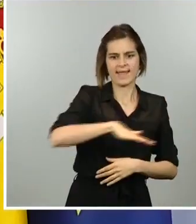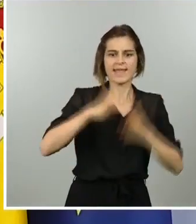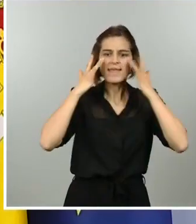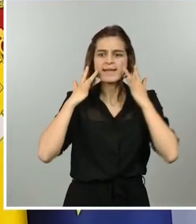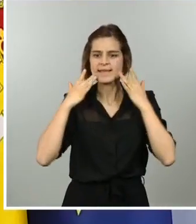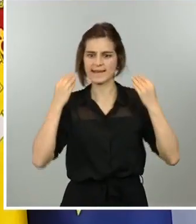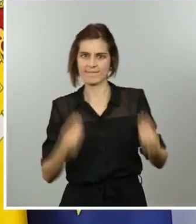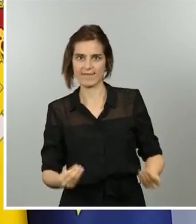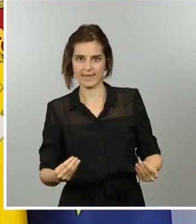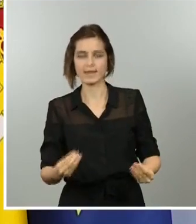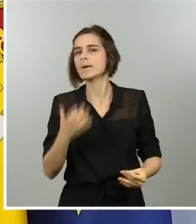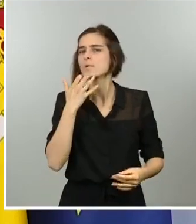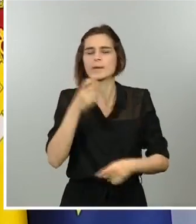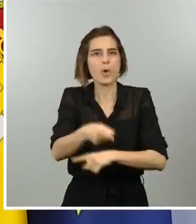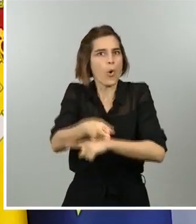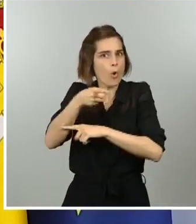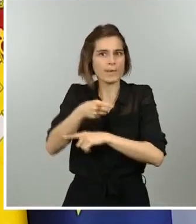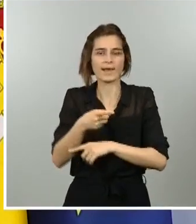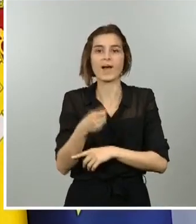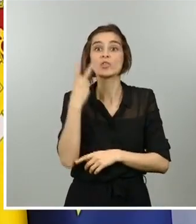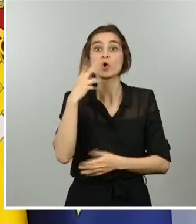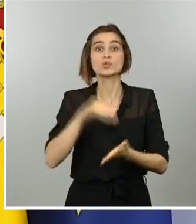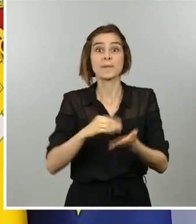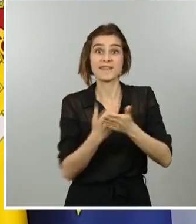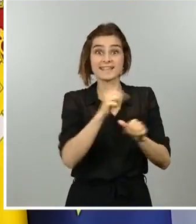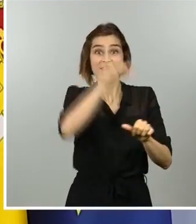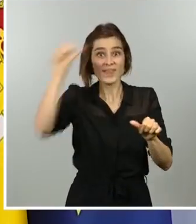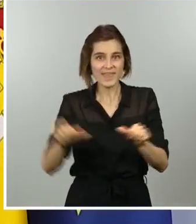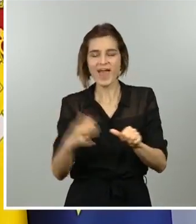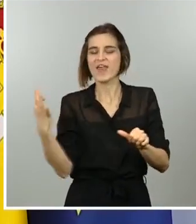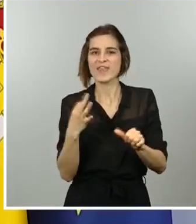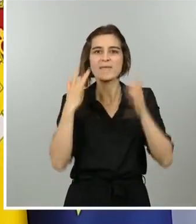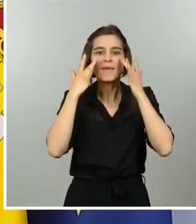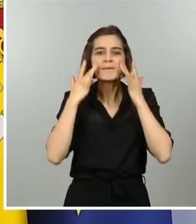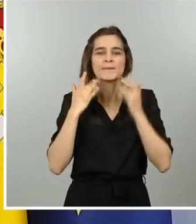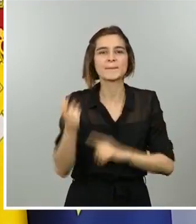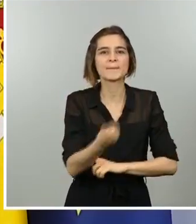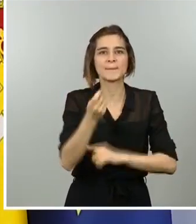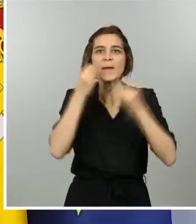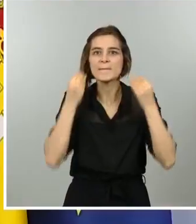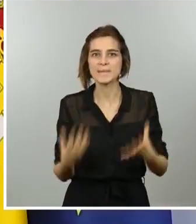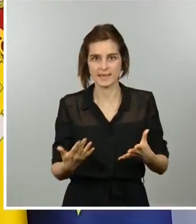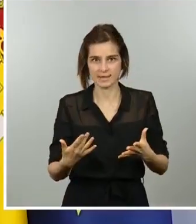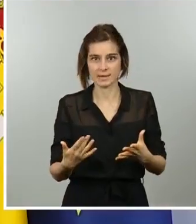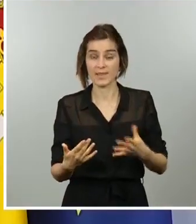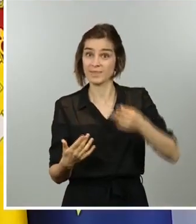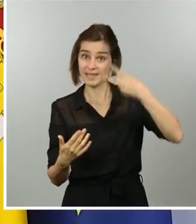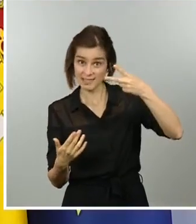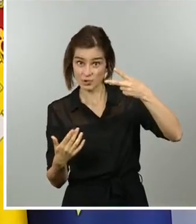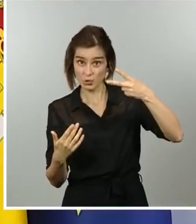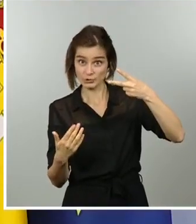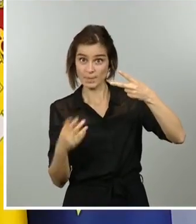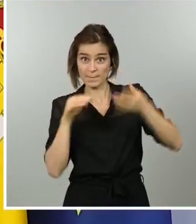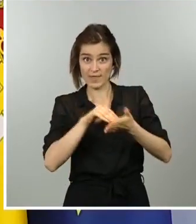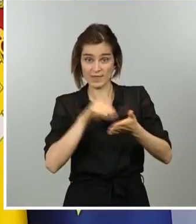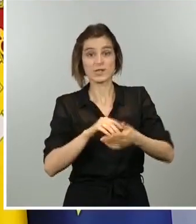de desinfecciones 2 veces al día, una necesariamente cuando acabe la jornada de trabajo. Esto está detallado en las órdenes que en